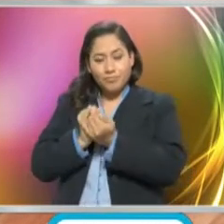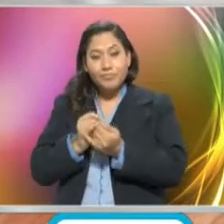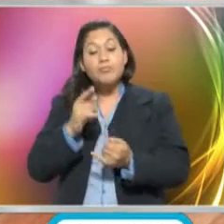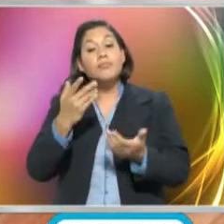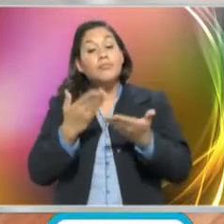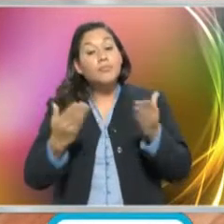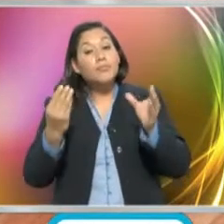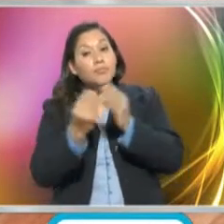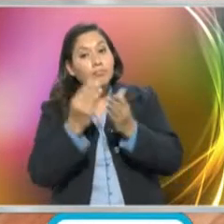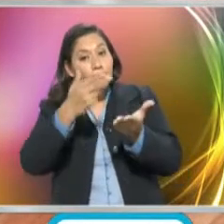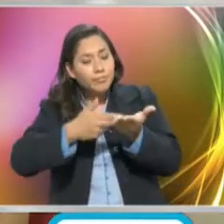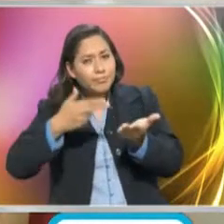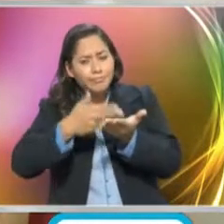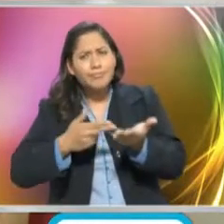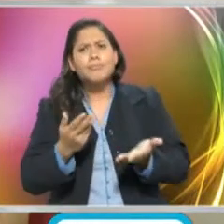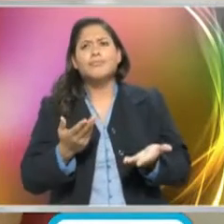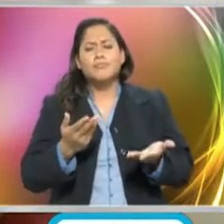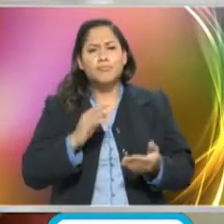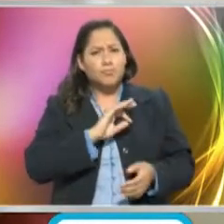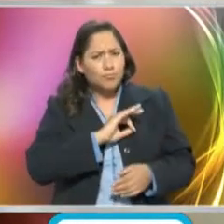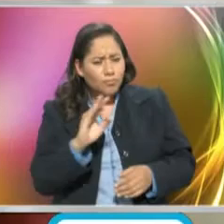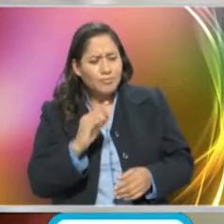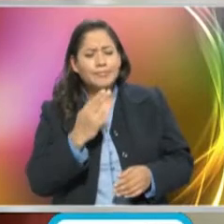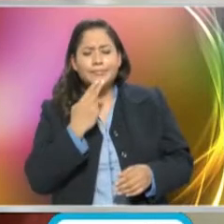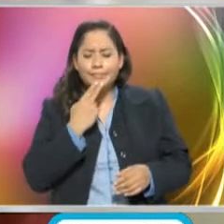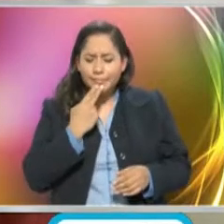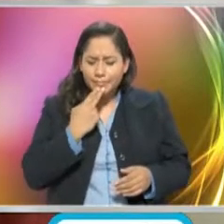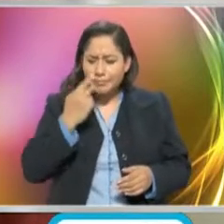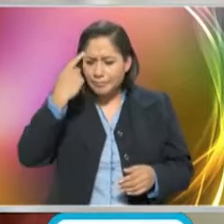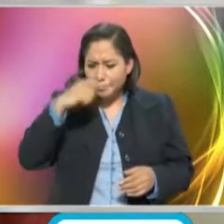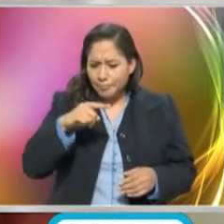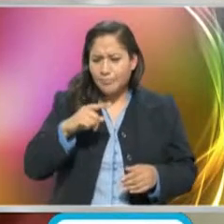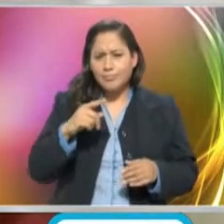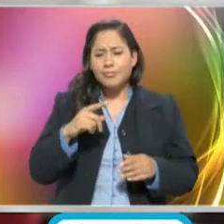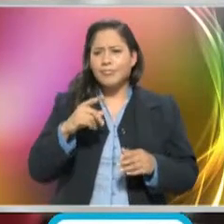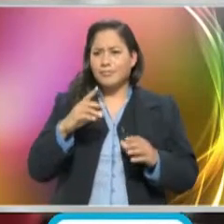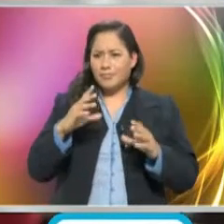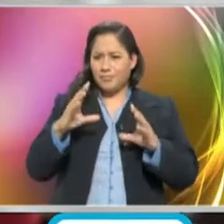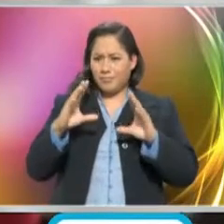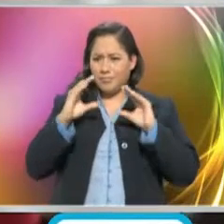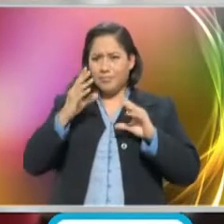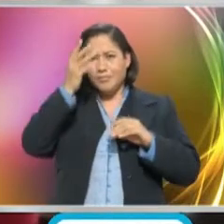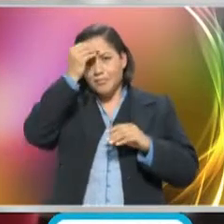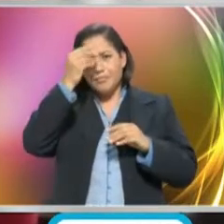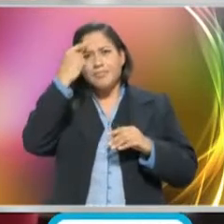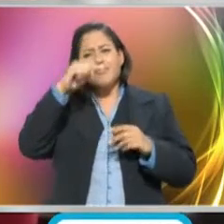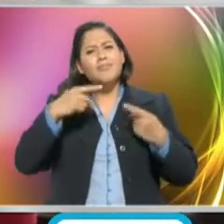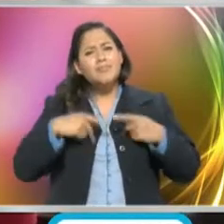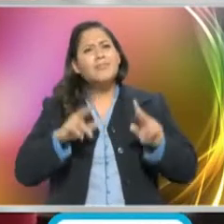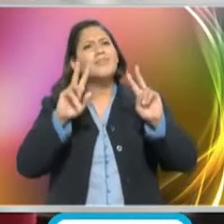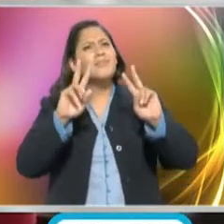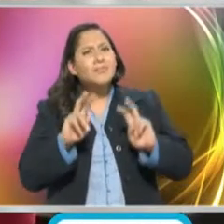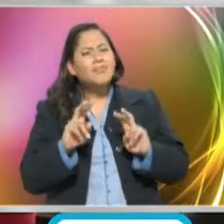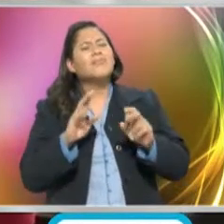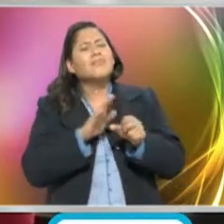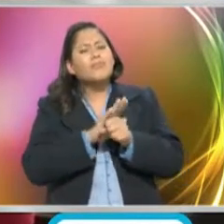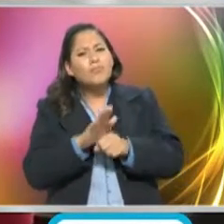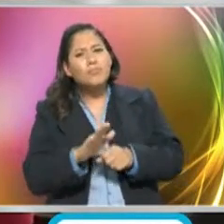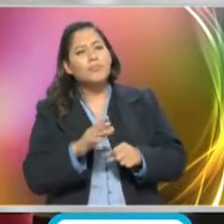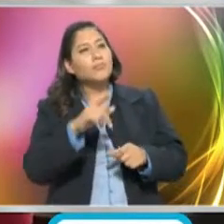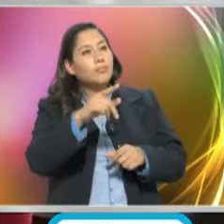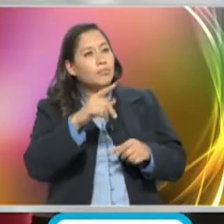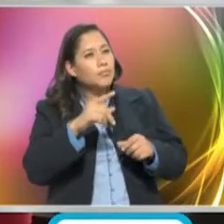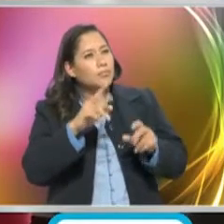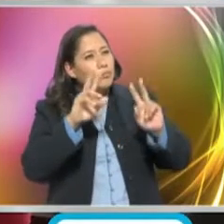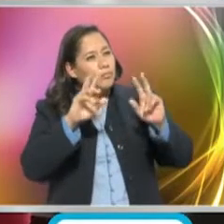cabo talleres que, bueno, también pueden servir para la sociedad, para la población en general. ¿Qué temas centrales o qué temas son los que